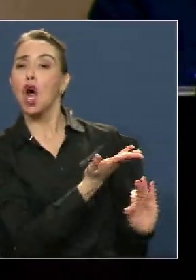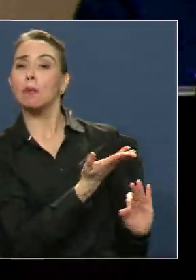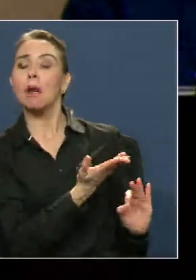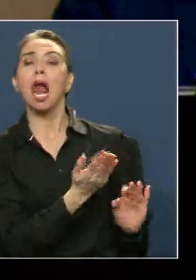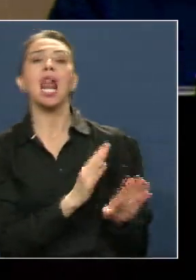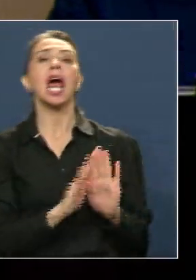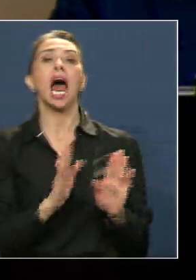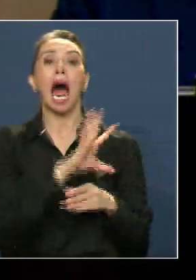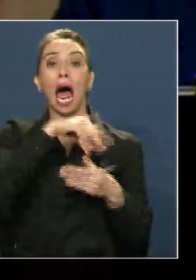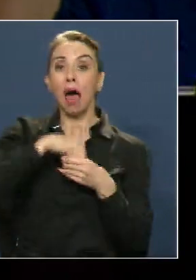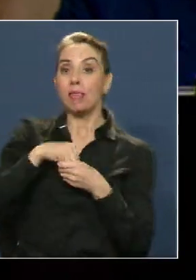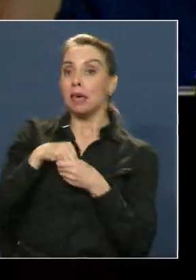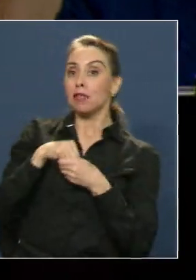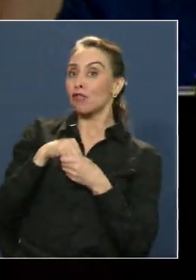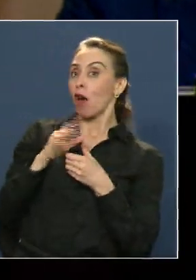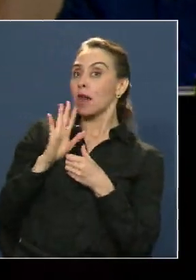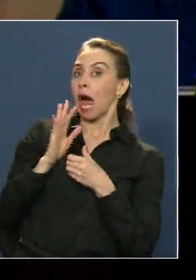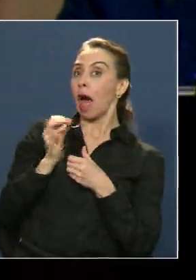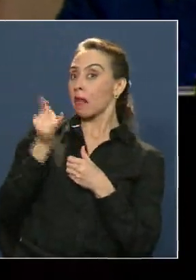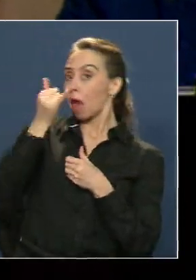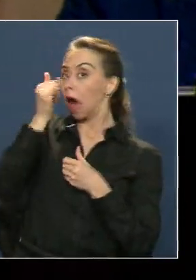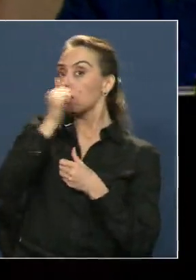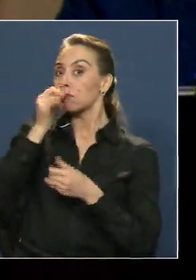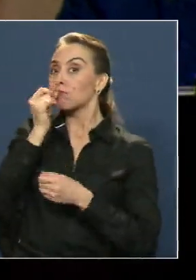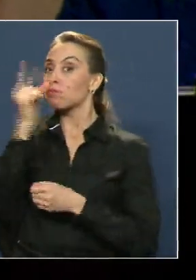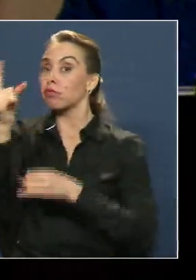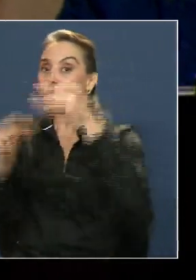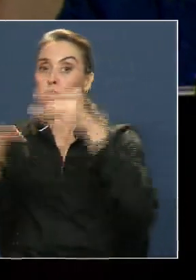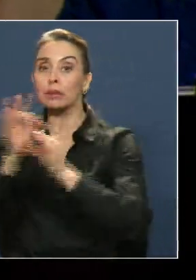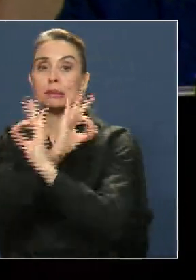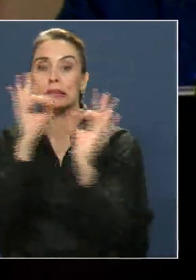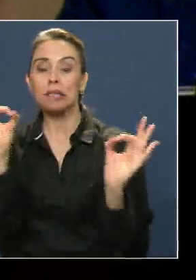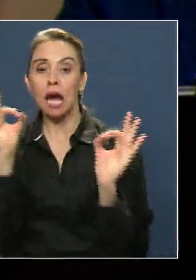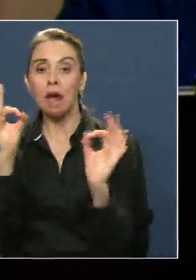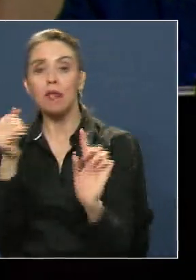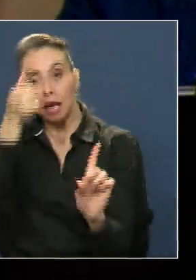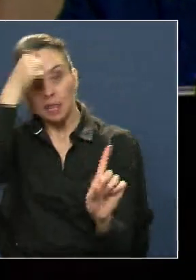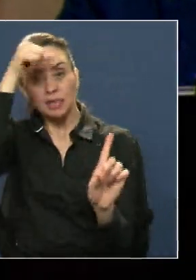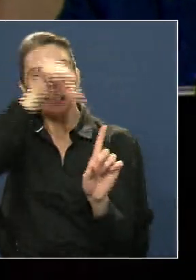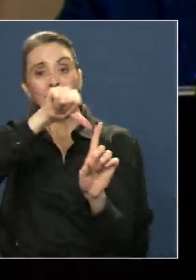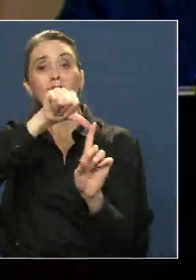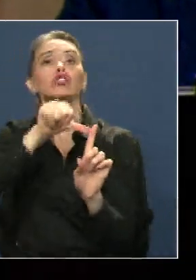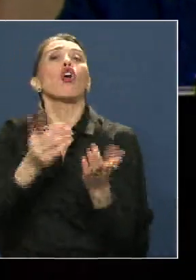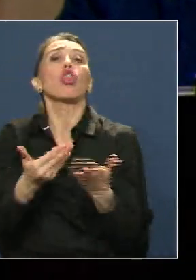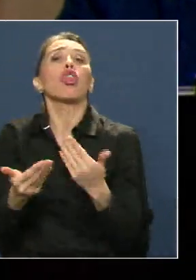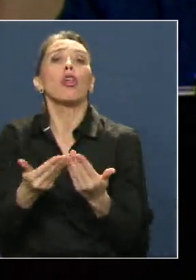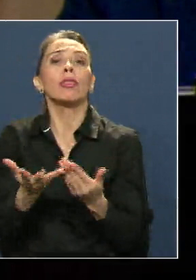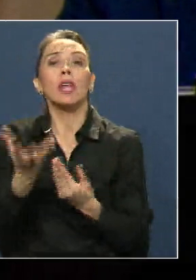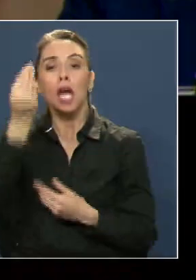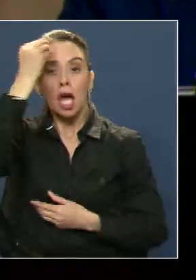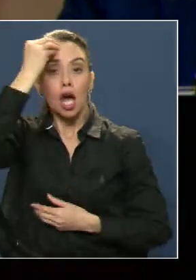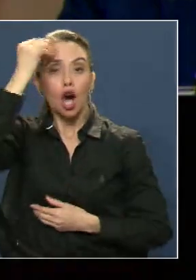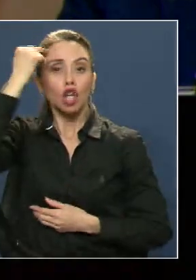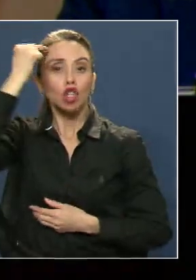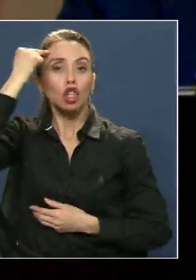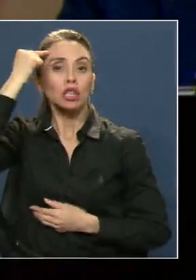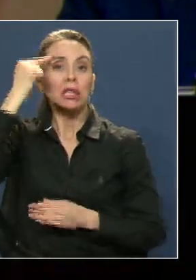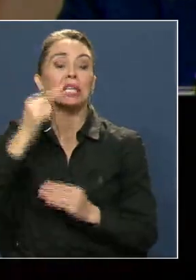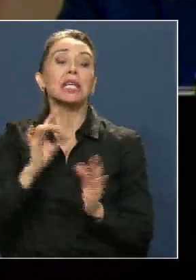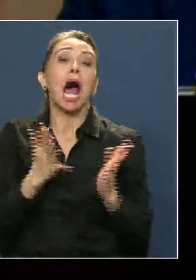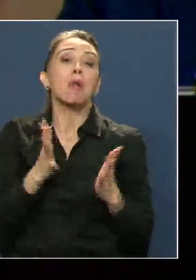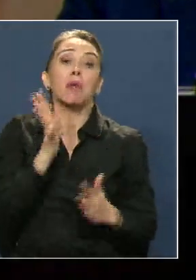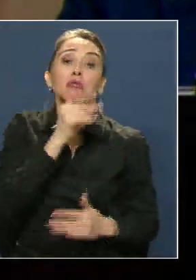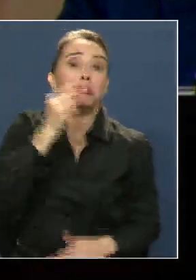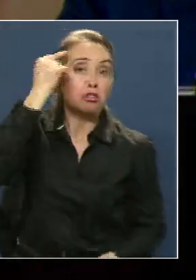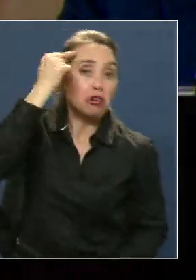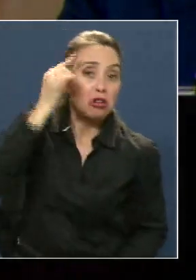en la impunidad, con una única sanción o castigo que radica en su conciencia, si es que la tuviera, sobre